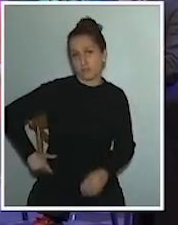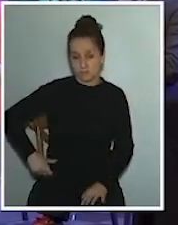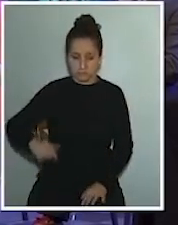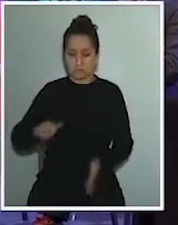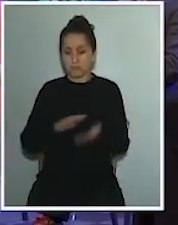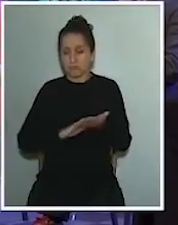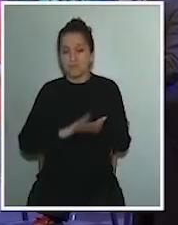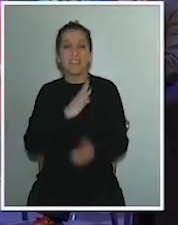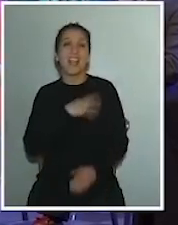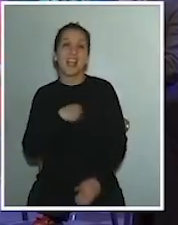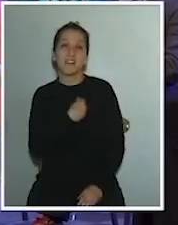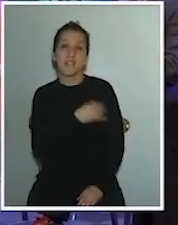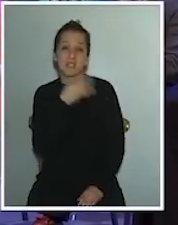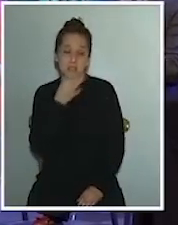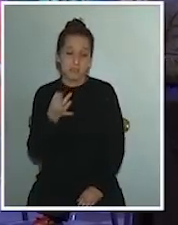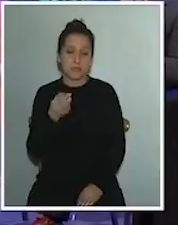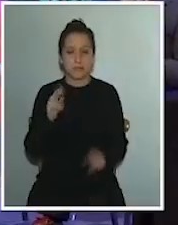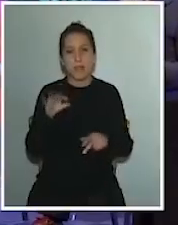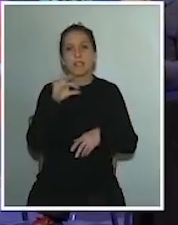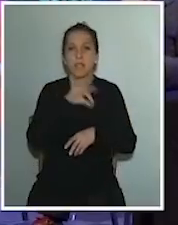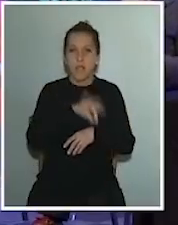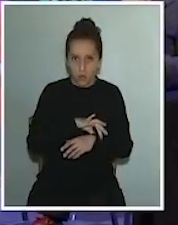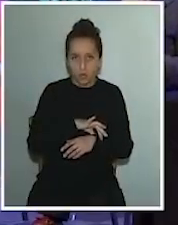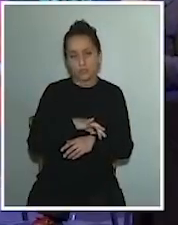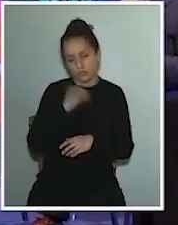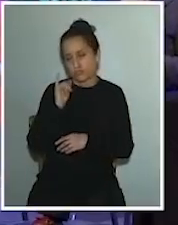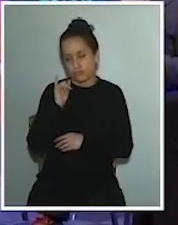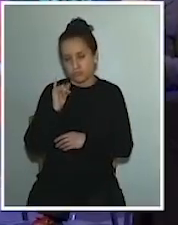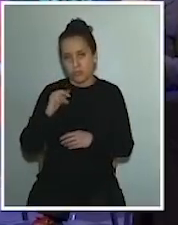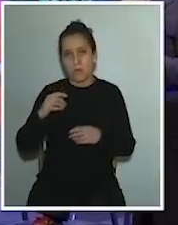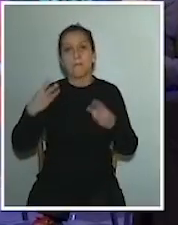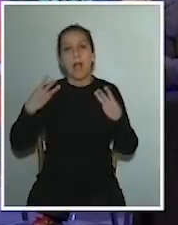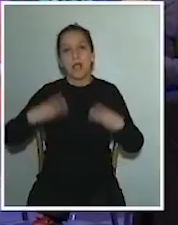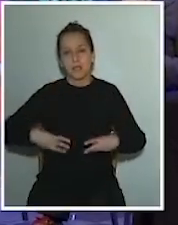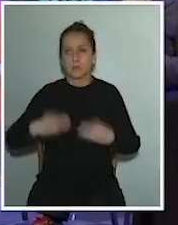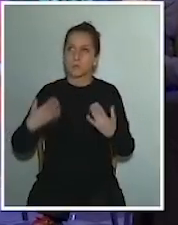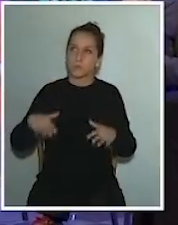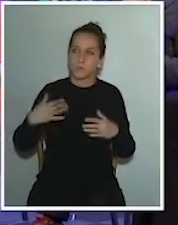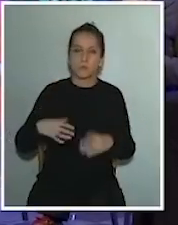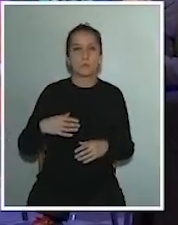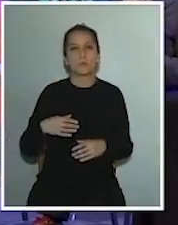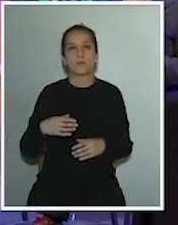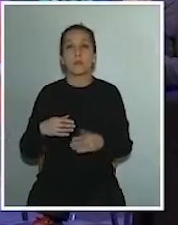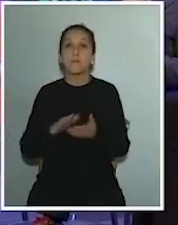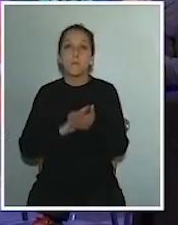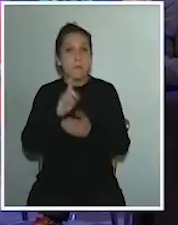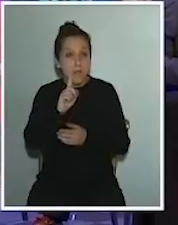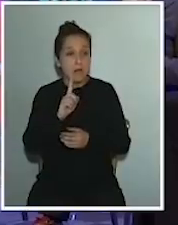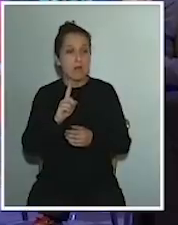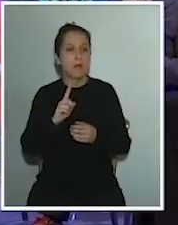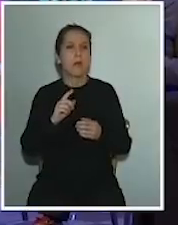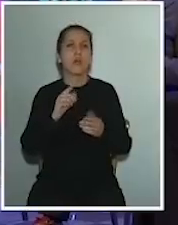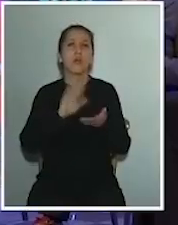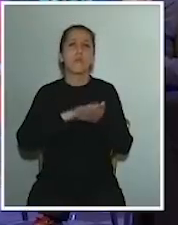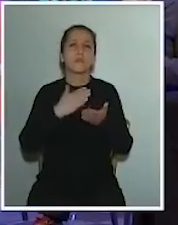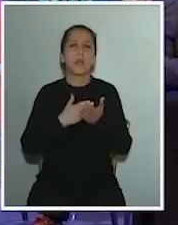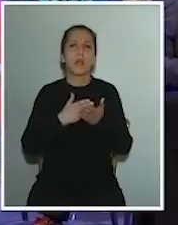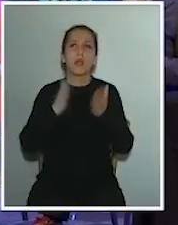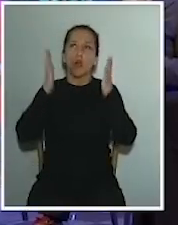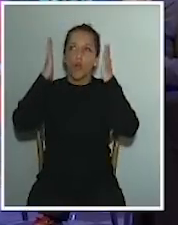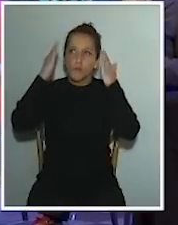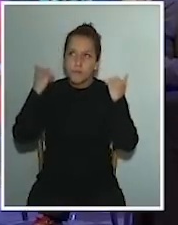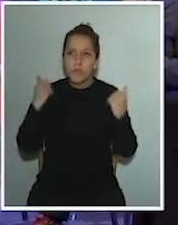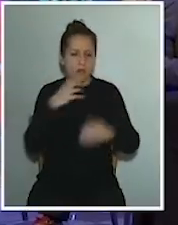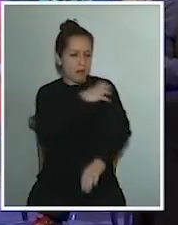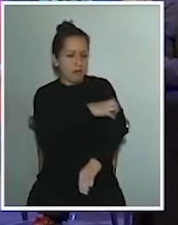salud y el tema la salud Magallanes es un tema pero yo partiría igua tipo de hospitales que hay a lo largo de todo chile y que no se haga famoso el